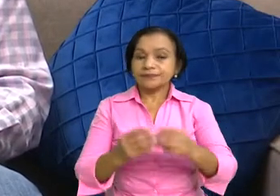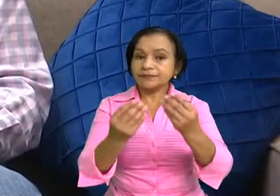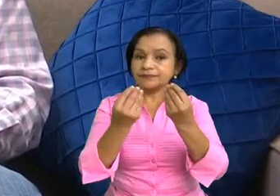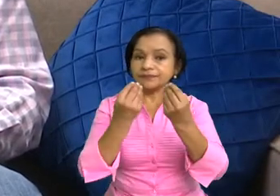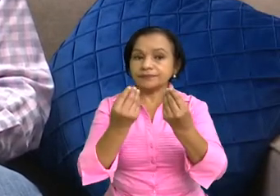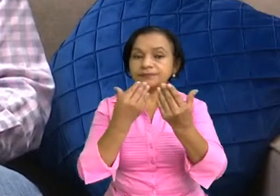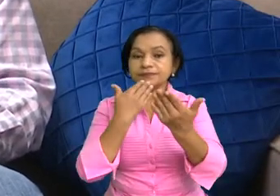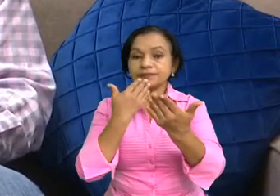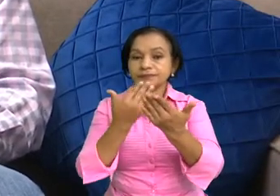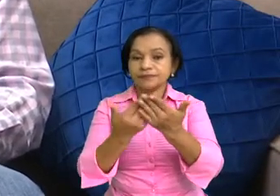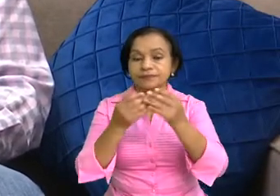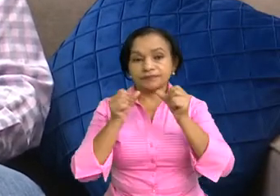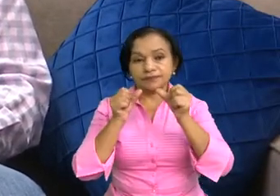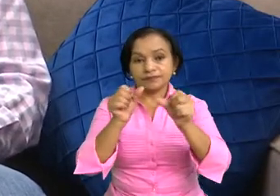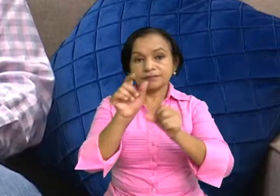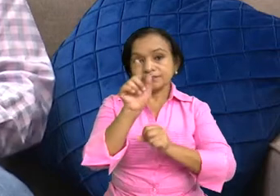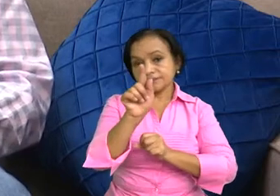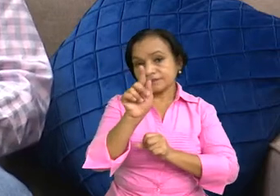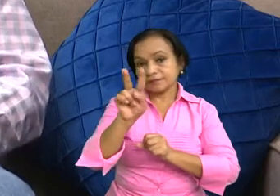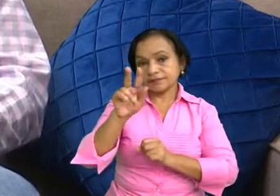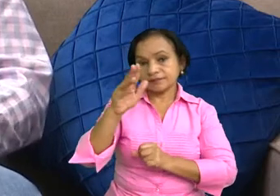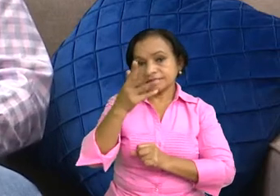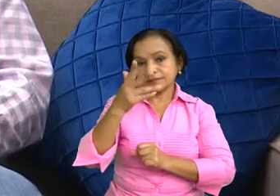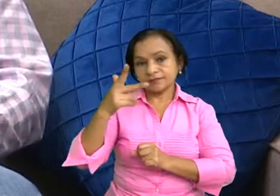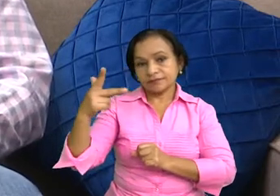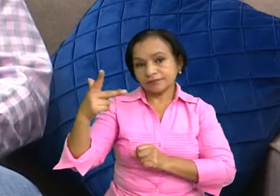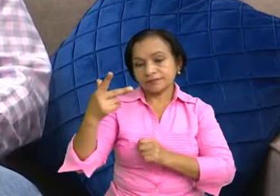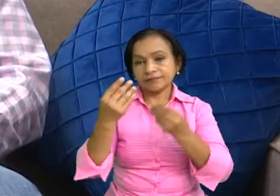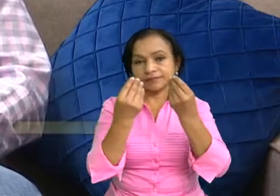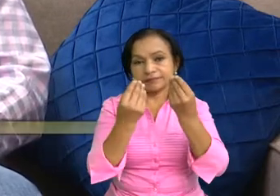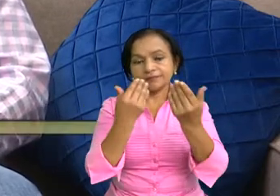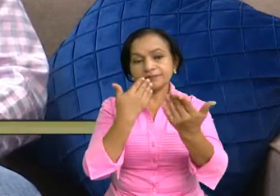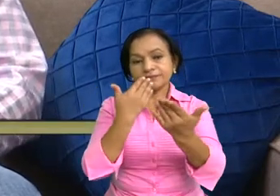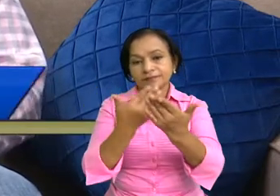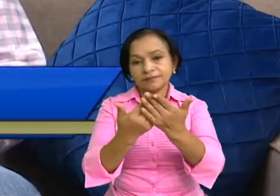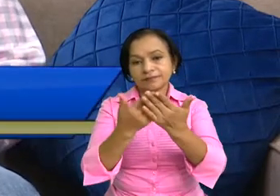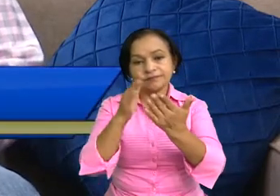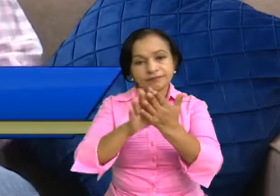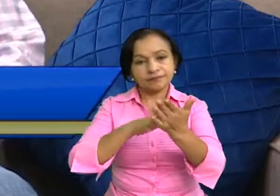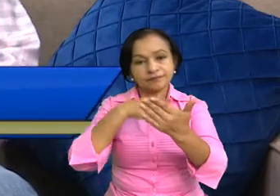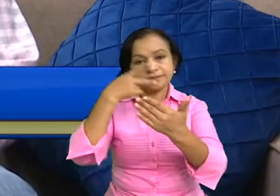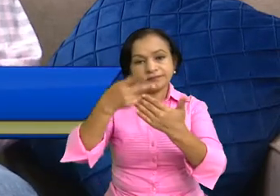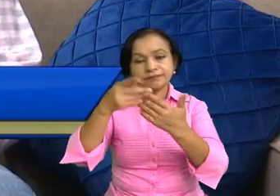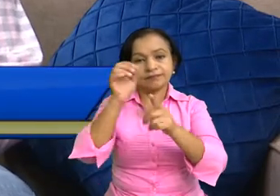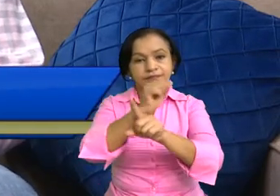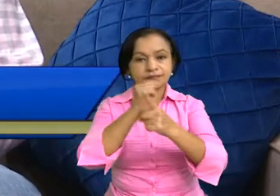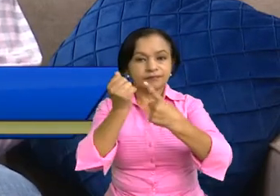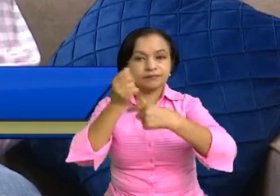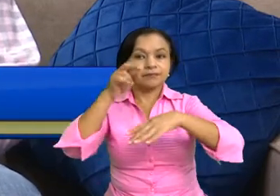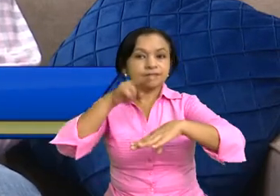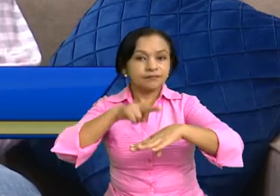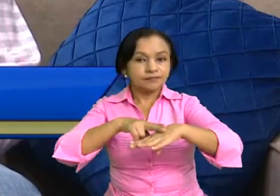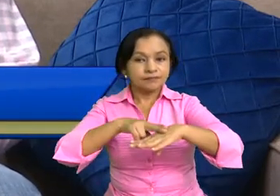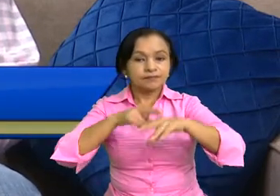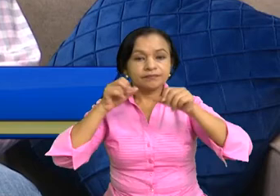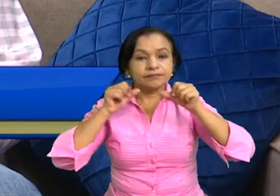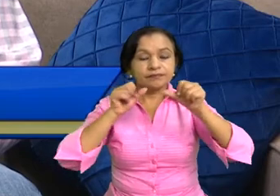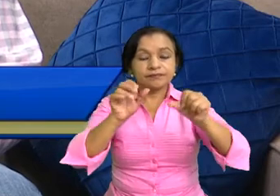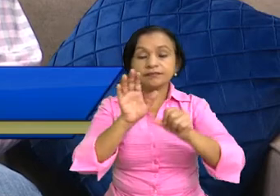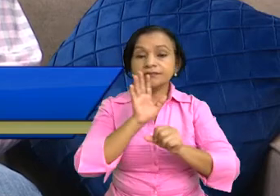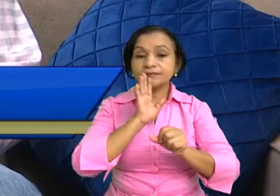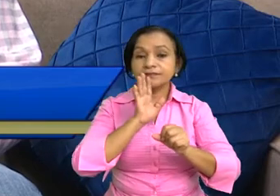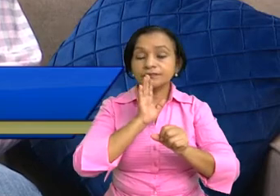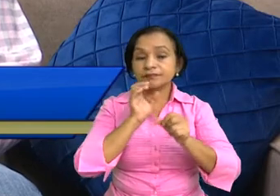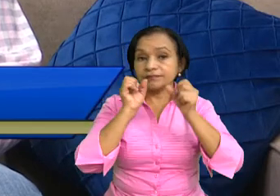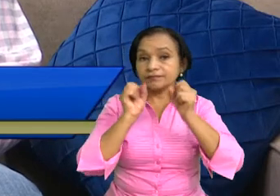Muchísimas gracias por continuar en sintonía del canal parlamentario. Muchísimas gracias por continuar acompañándonos en su programa desde el Parlamento. Pues continuamos nuestra conversación con